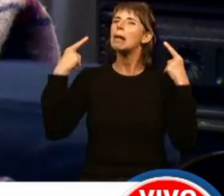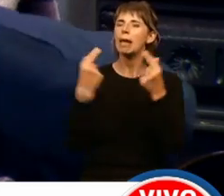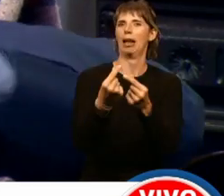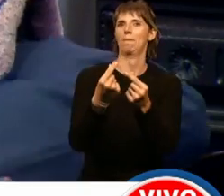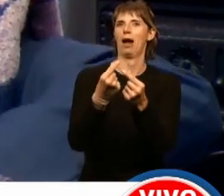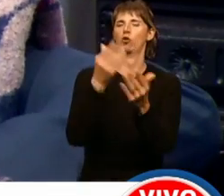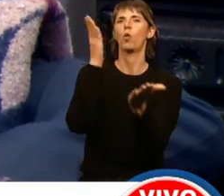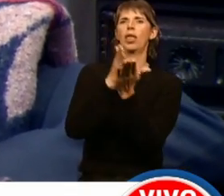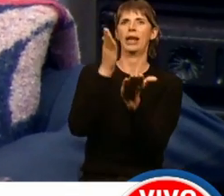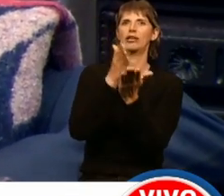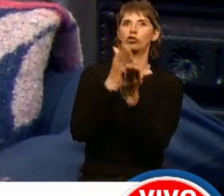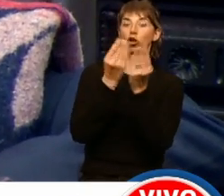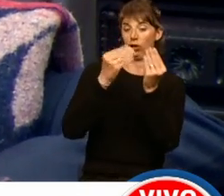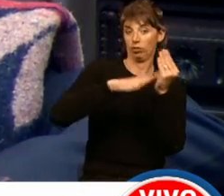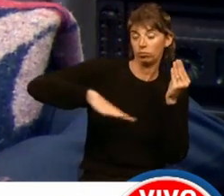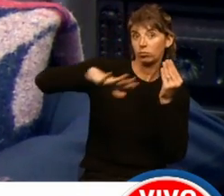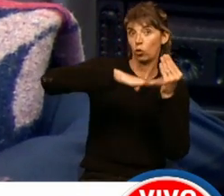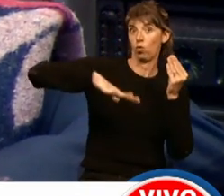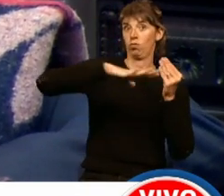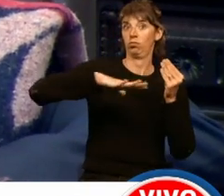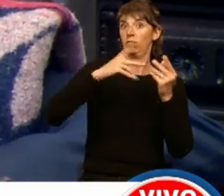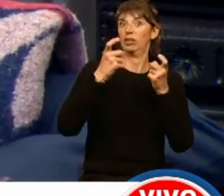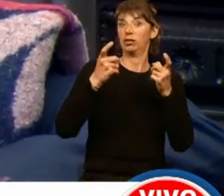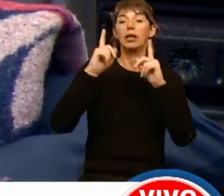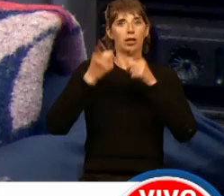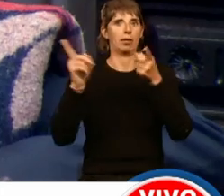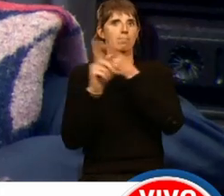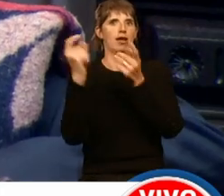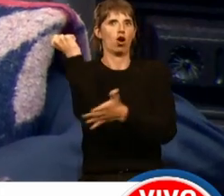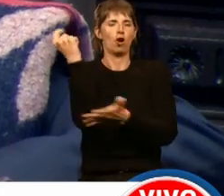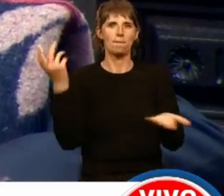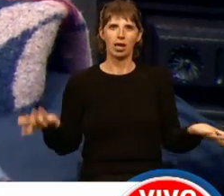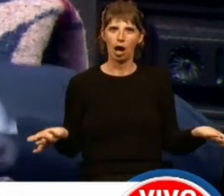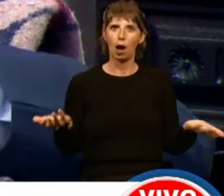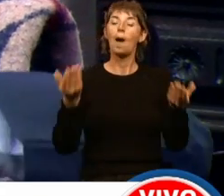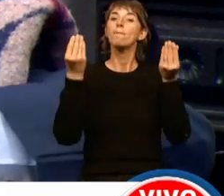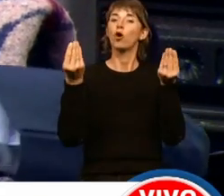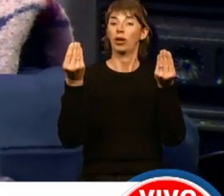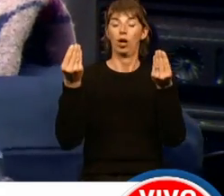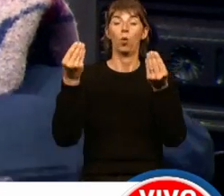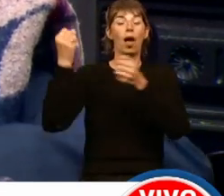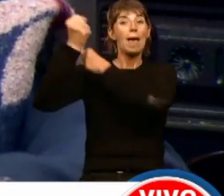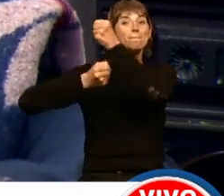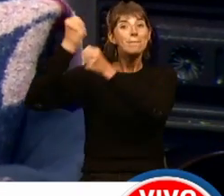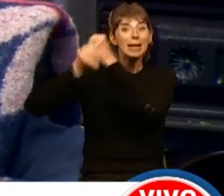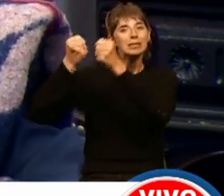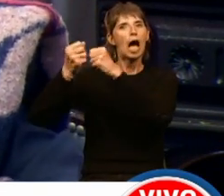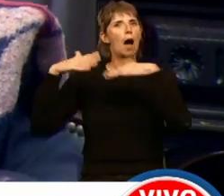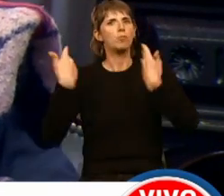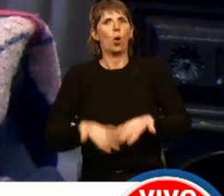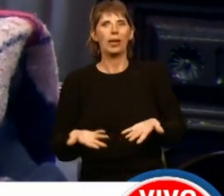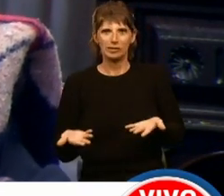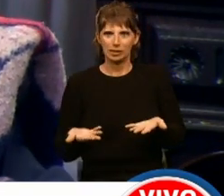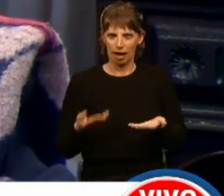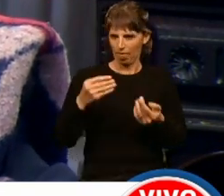derecho que no solamente era territorial era económico también porque cuando una empresa pretende abusar de una